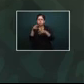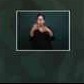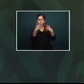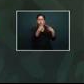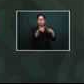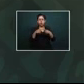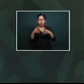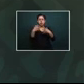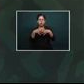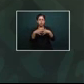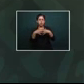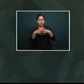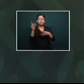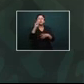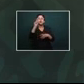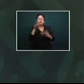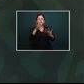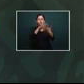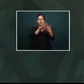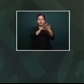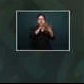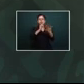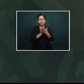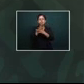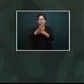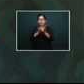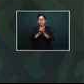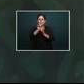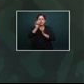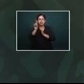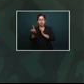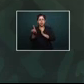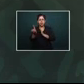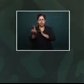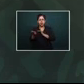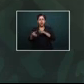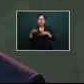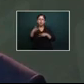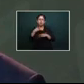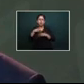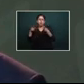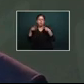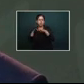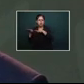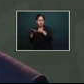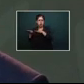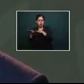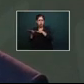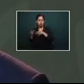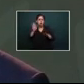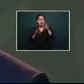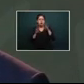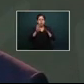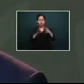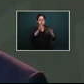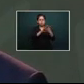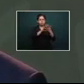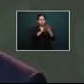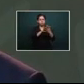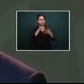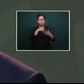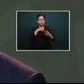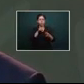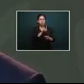la incorporación el día de mañana a estas personas a incorporarse en una actividad laboral. Y